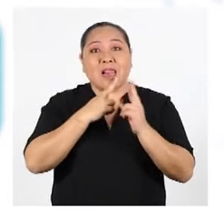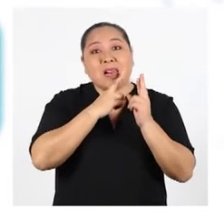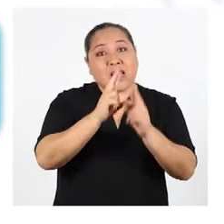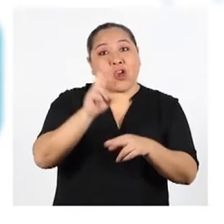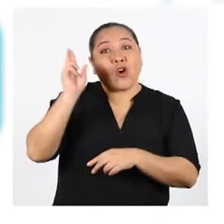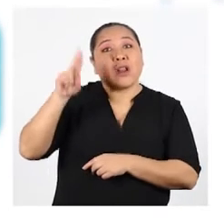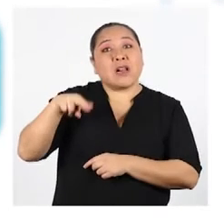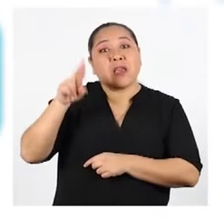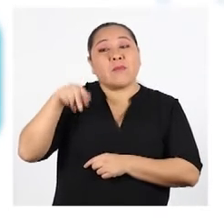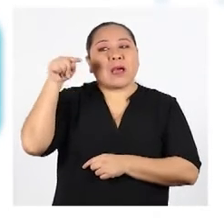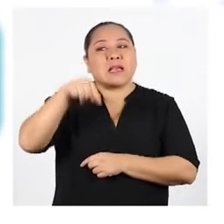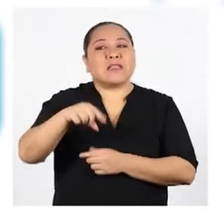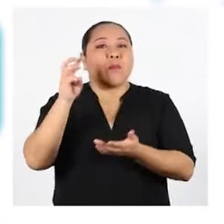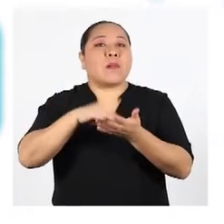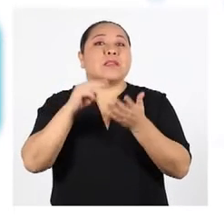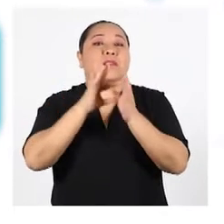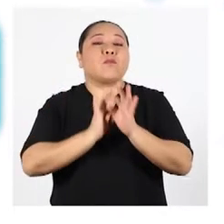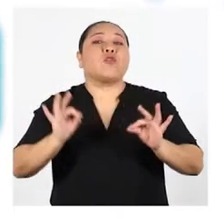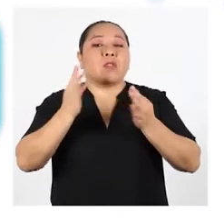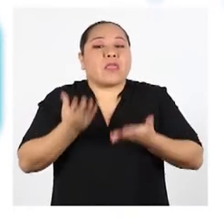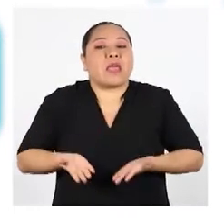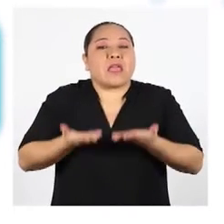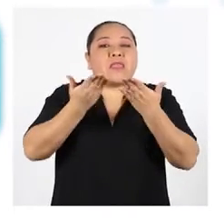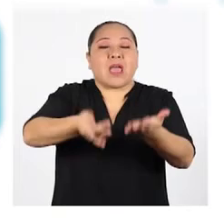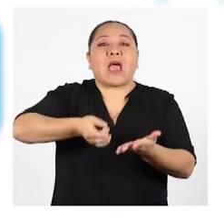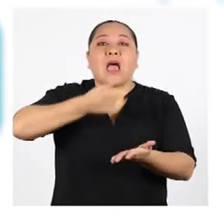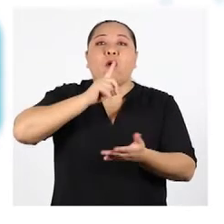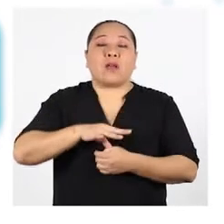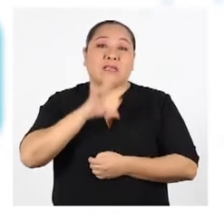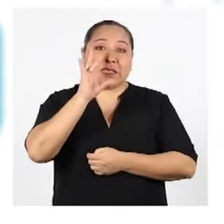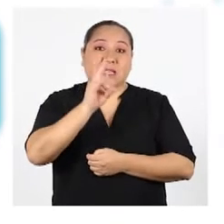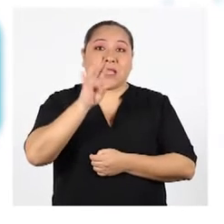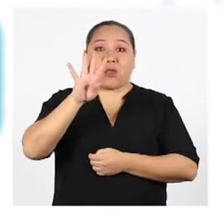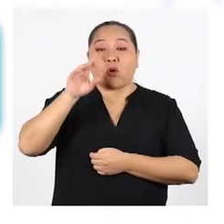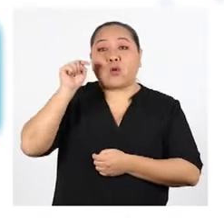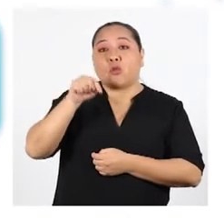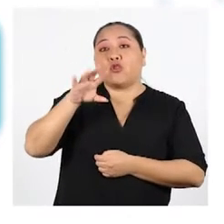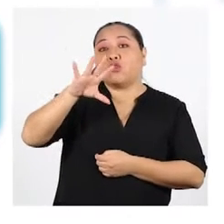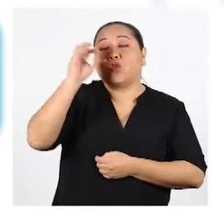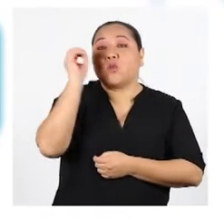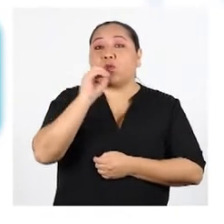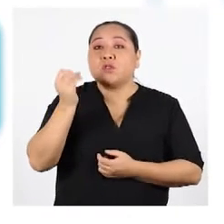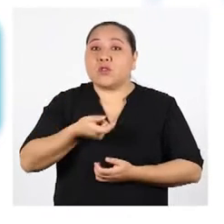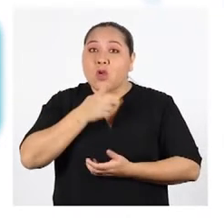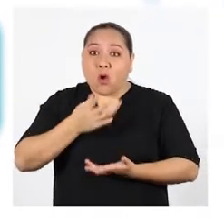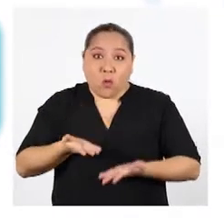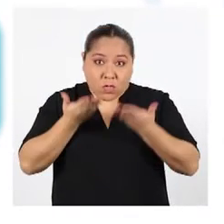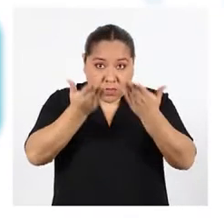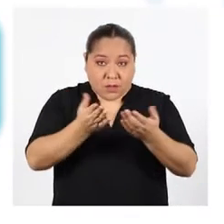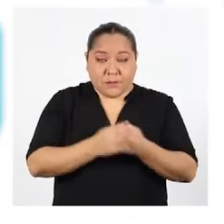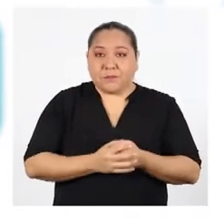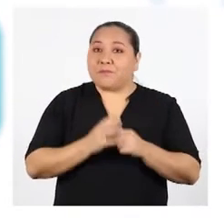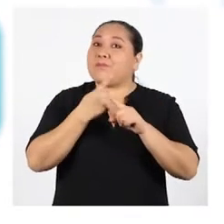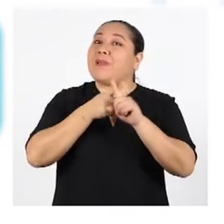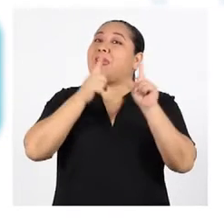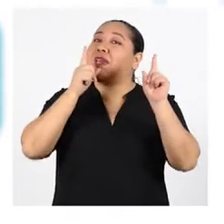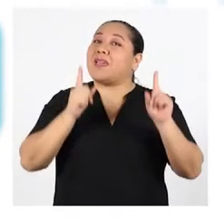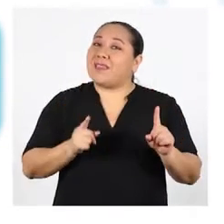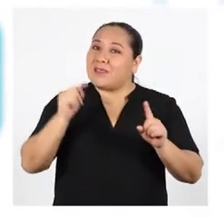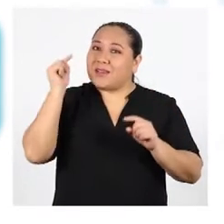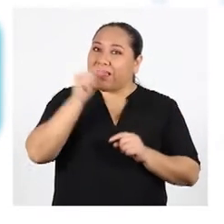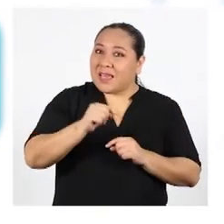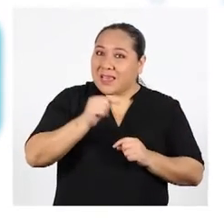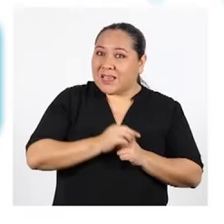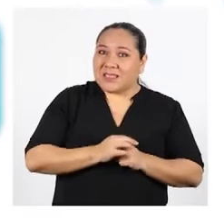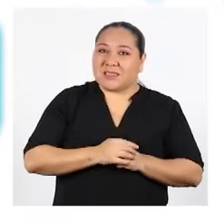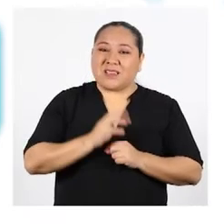Rímac es la principal fuente de agua. Provee el 74,5% de agua. No obstante, es uno